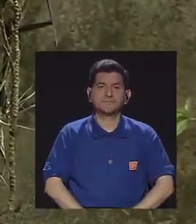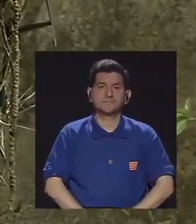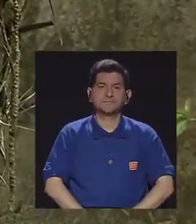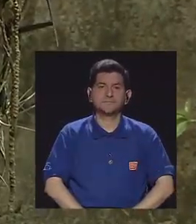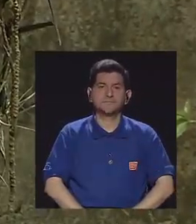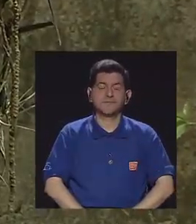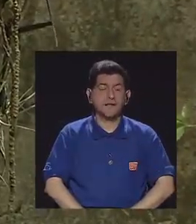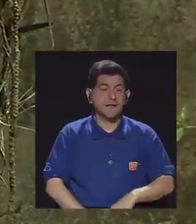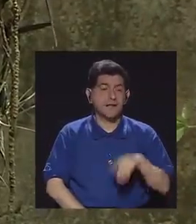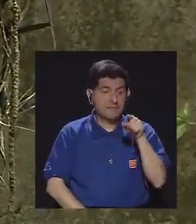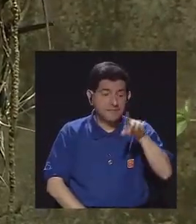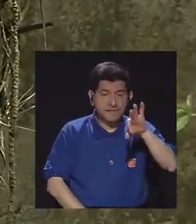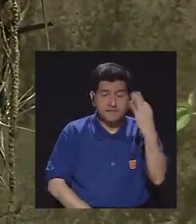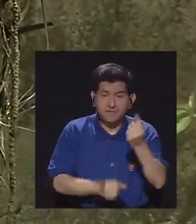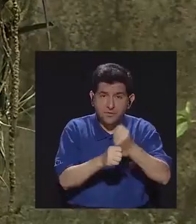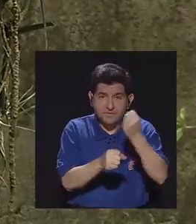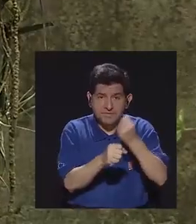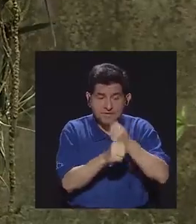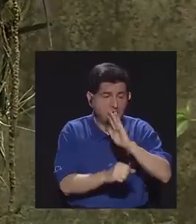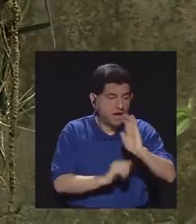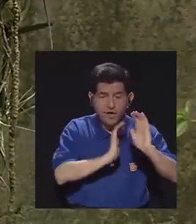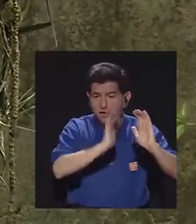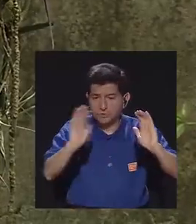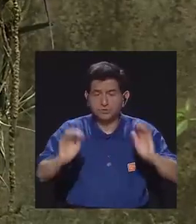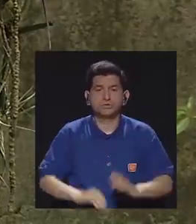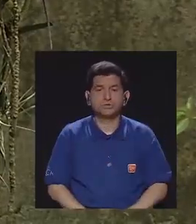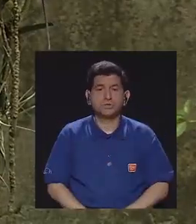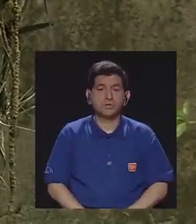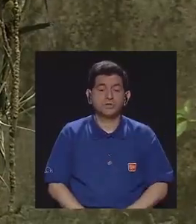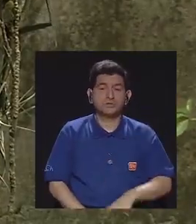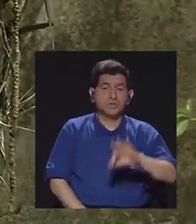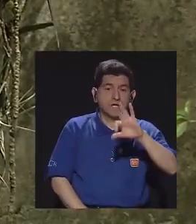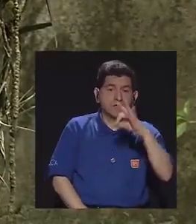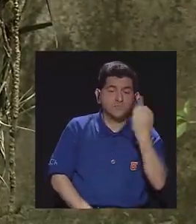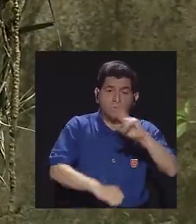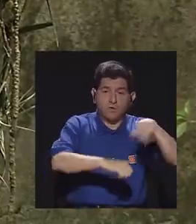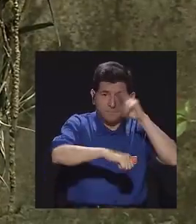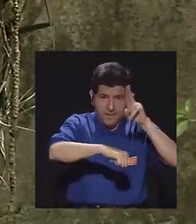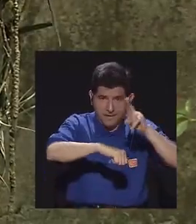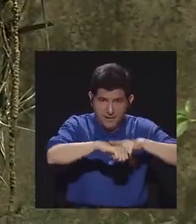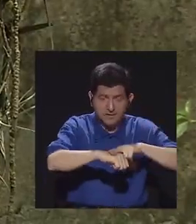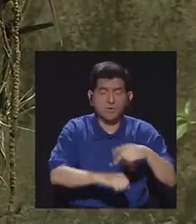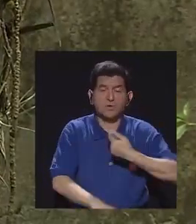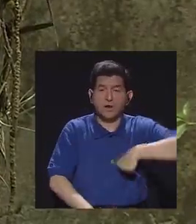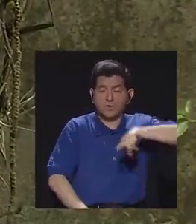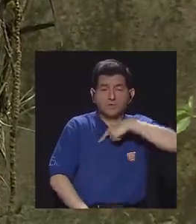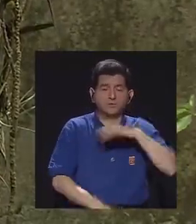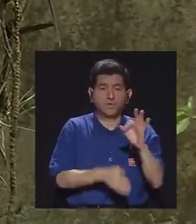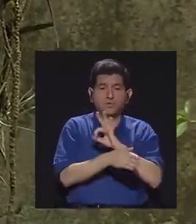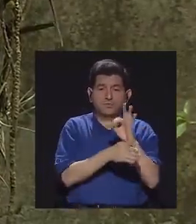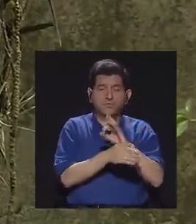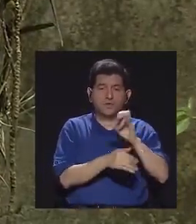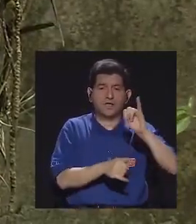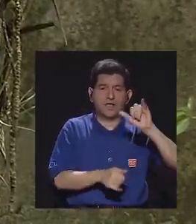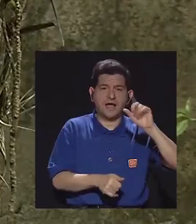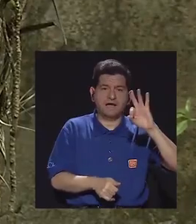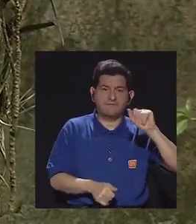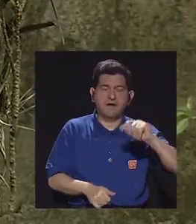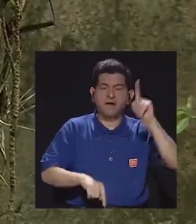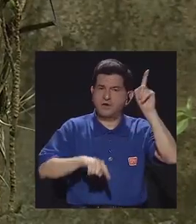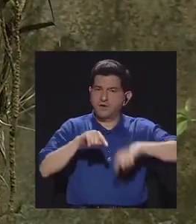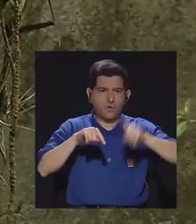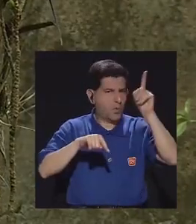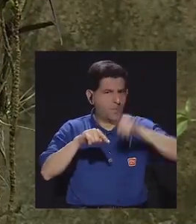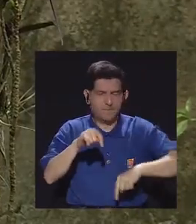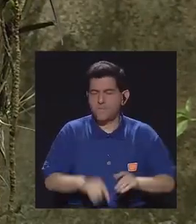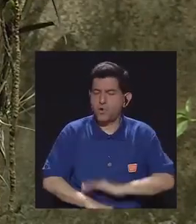poder trabajar de esa forma con los chicos, ¿verdad? Porque está a nivel nacional, entonces nosotros como funcionarios del IAFA no podríamos